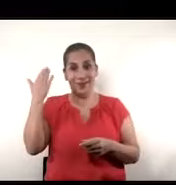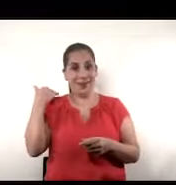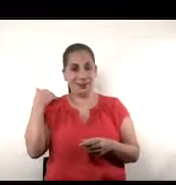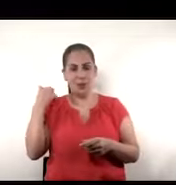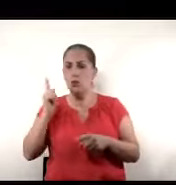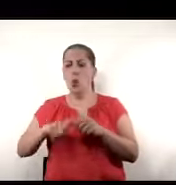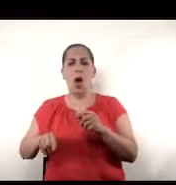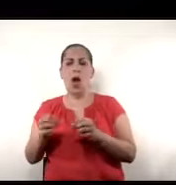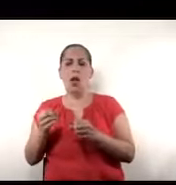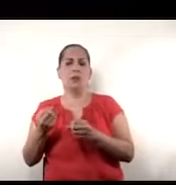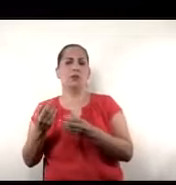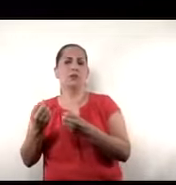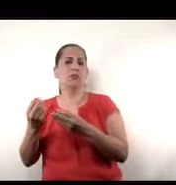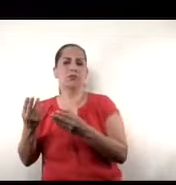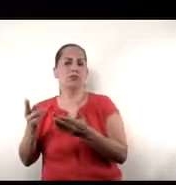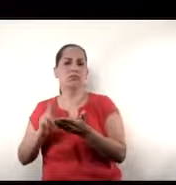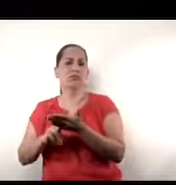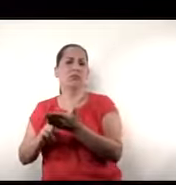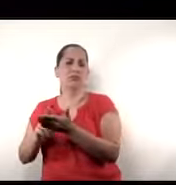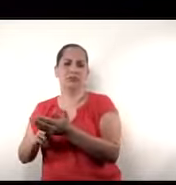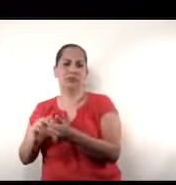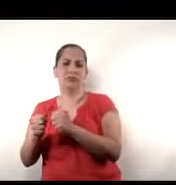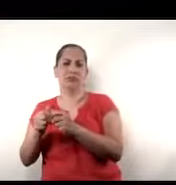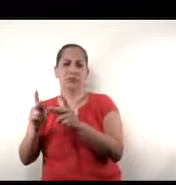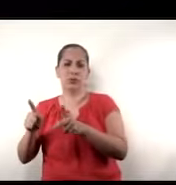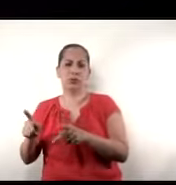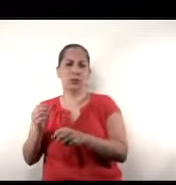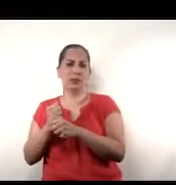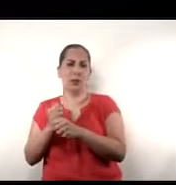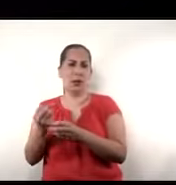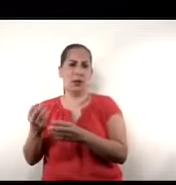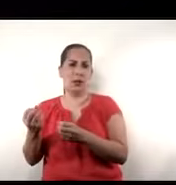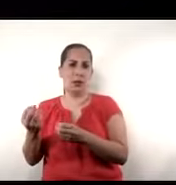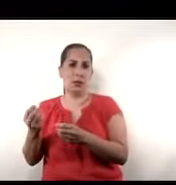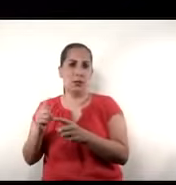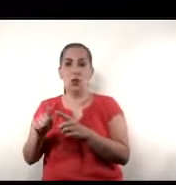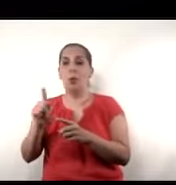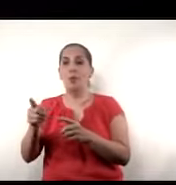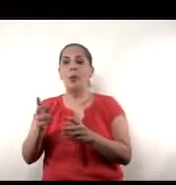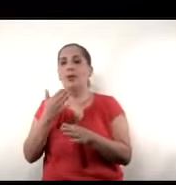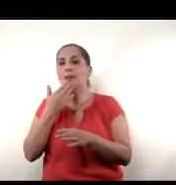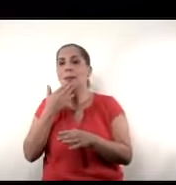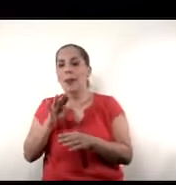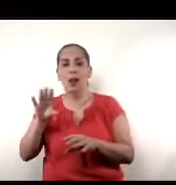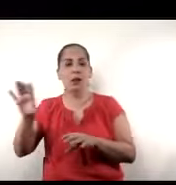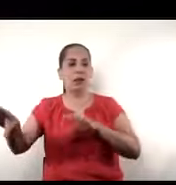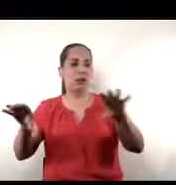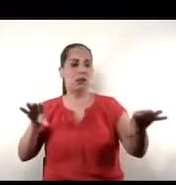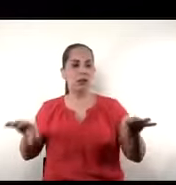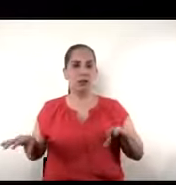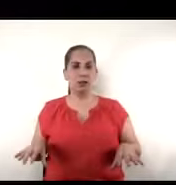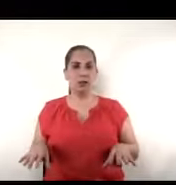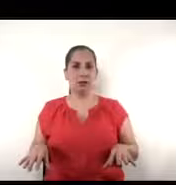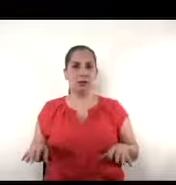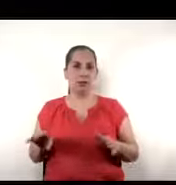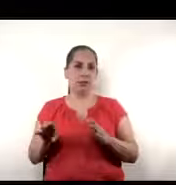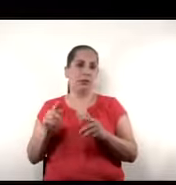digamos, de la planilla estatal. Lo que sí hay es un problema de que esa planilla está muy mal distribuida. Y entonces